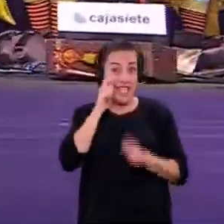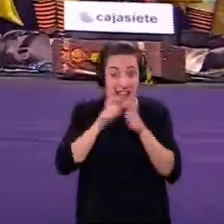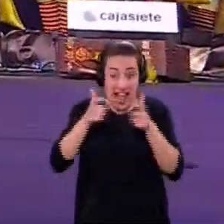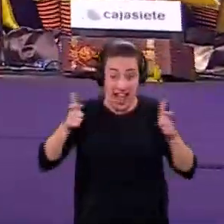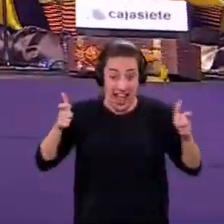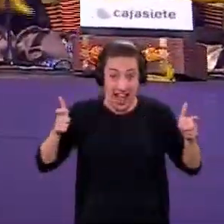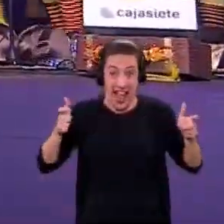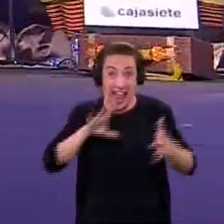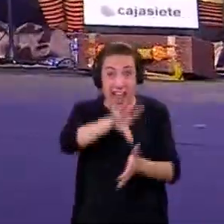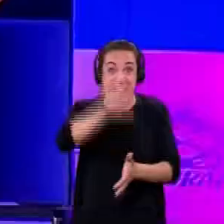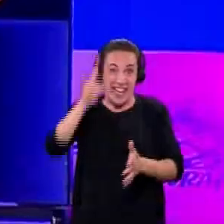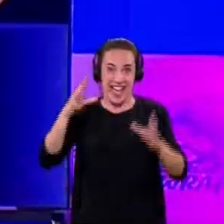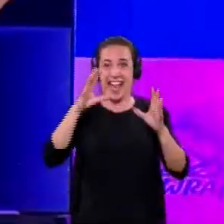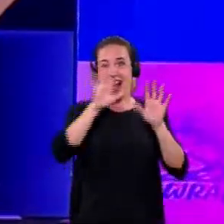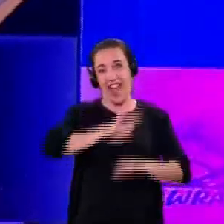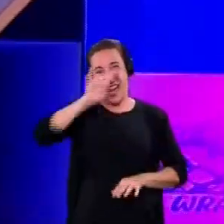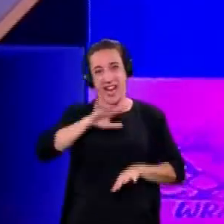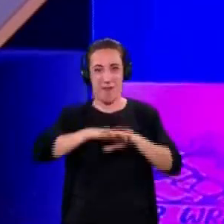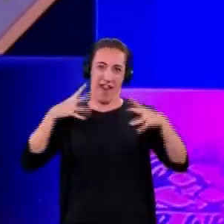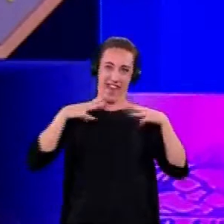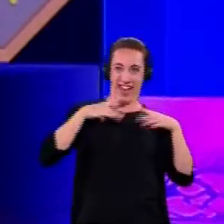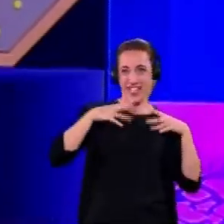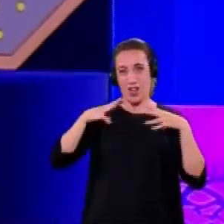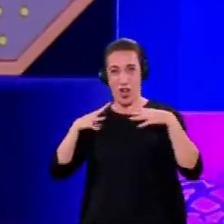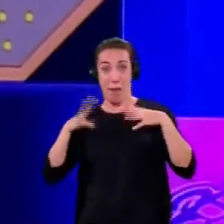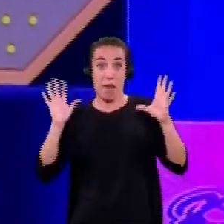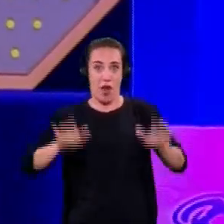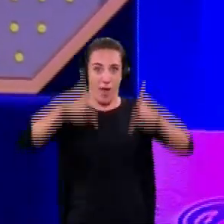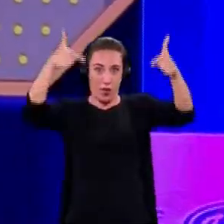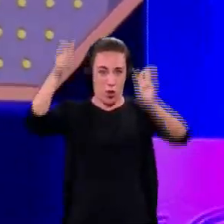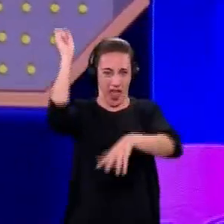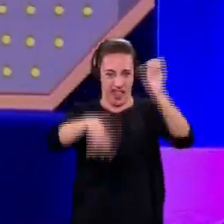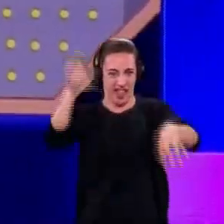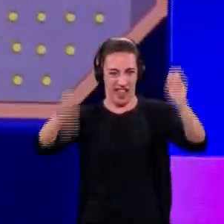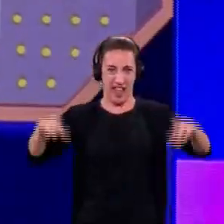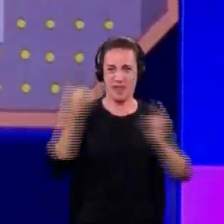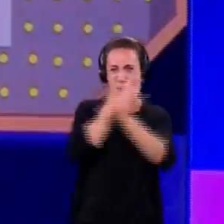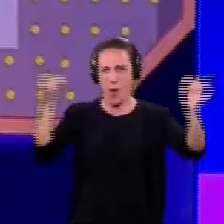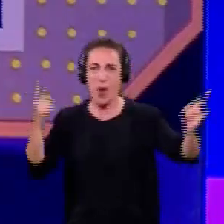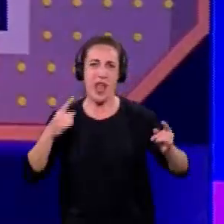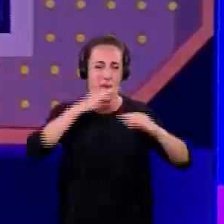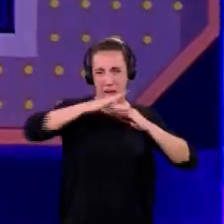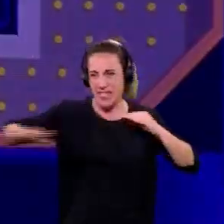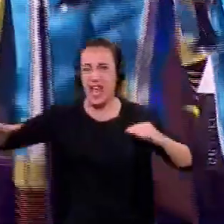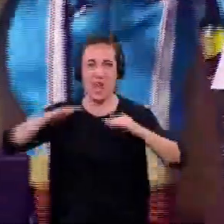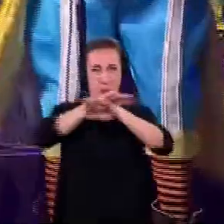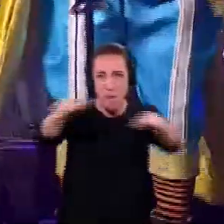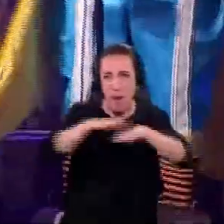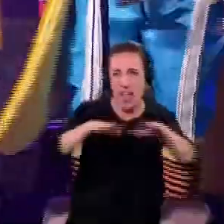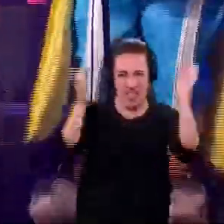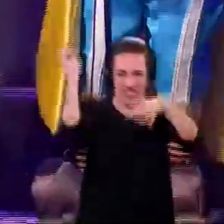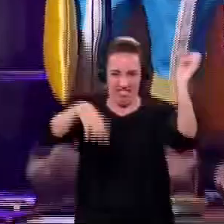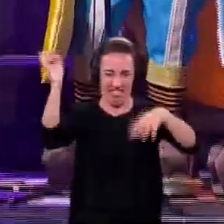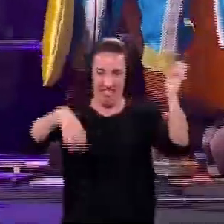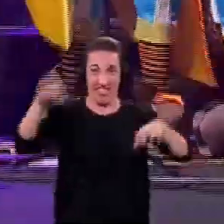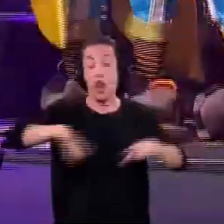elige Canarias para llenarnos de mierda, mi monte, paisajes y playas. Soy